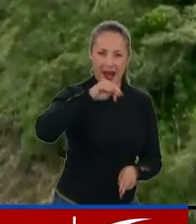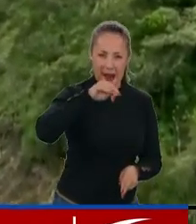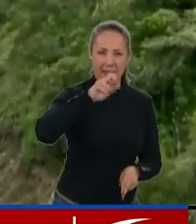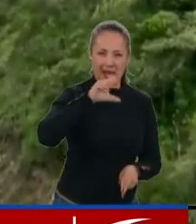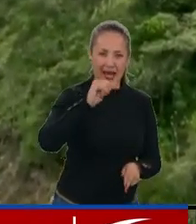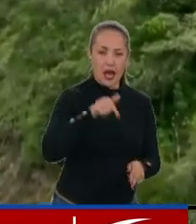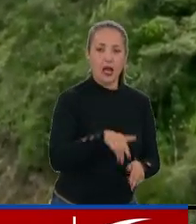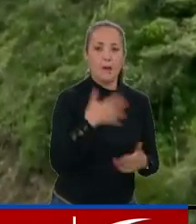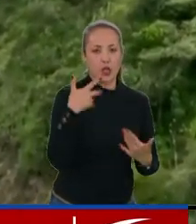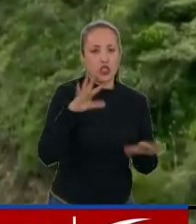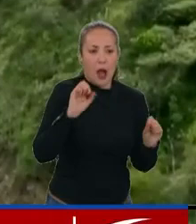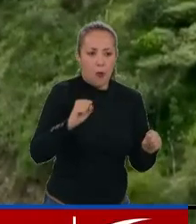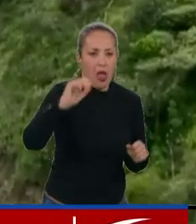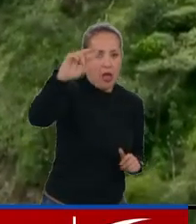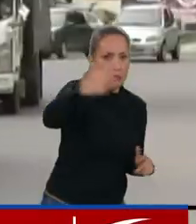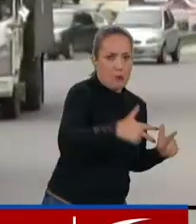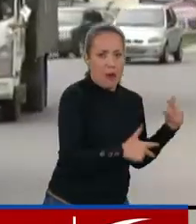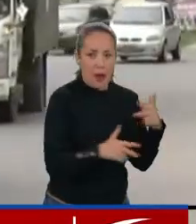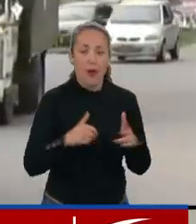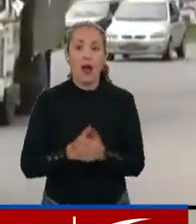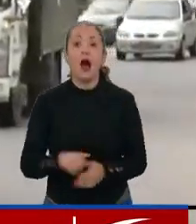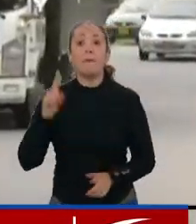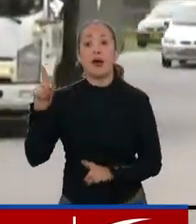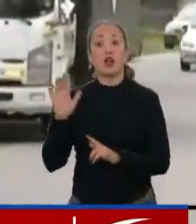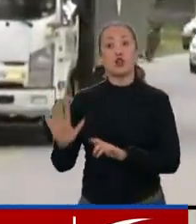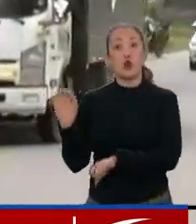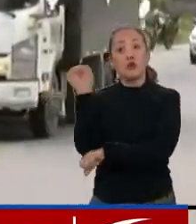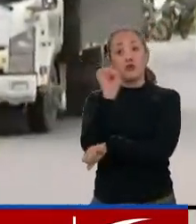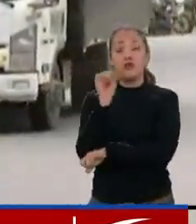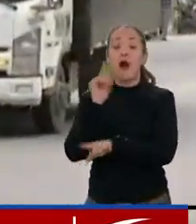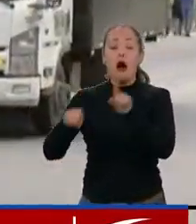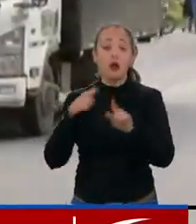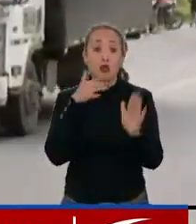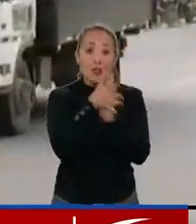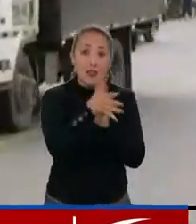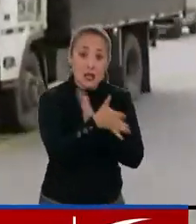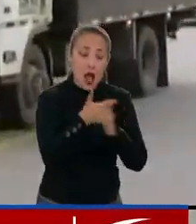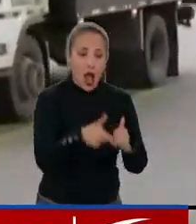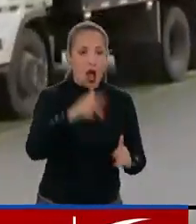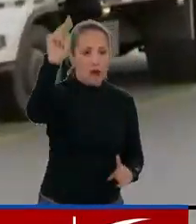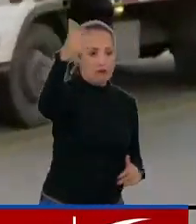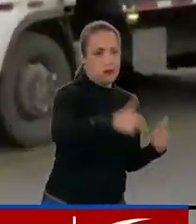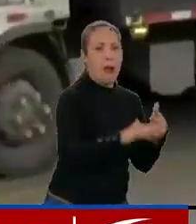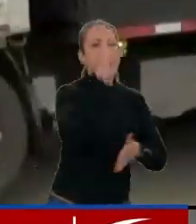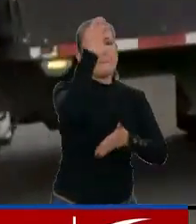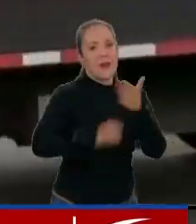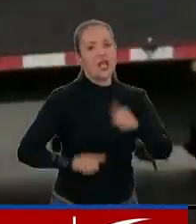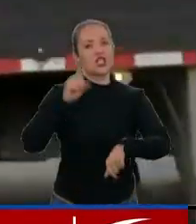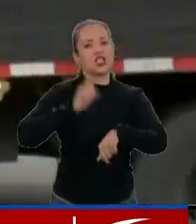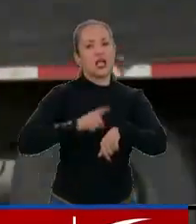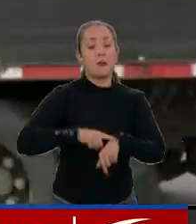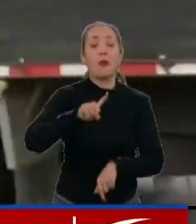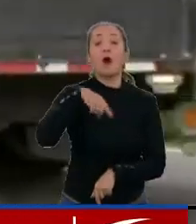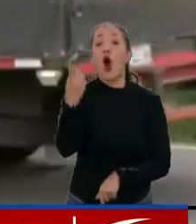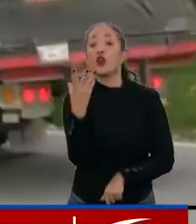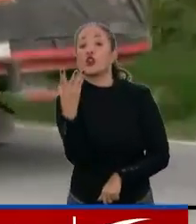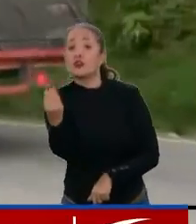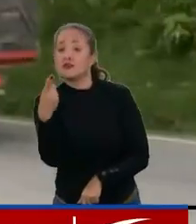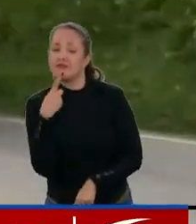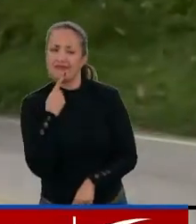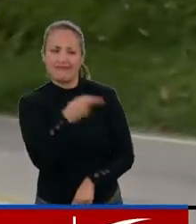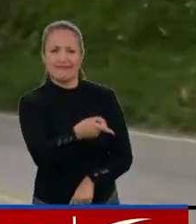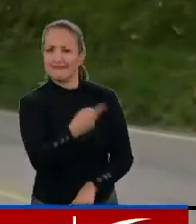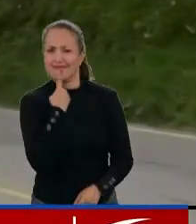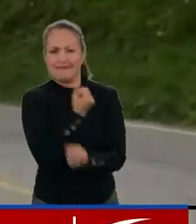eficaz ya. Aunque algunos conductores reconocen que con esta variante se reducen los tiempos de desplazamiento, otros dicen que por esta nueva variante